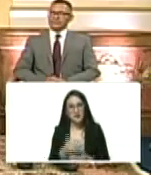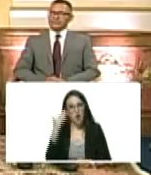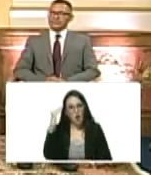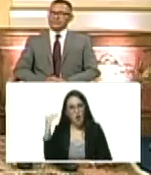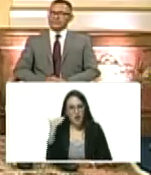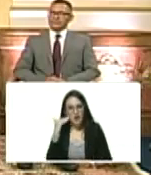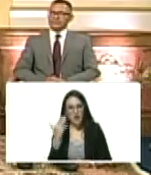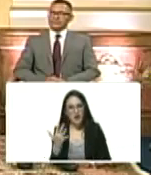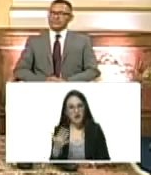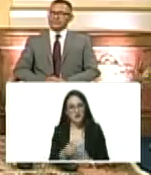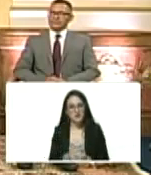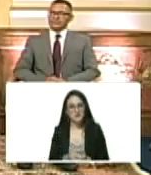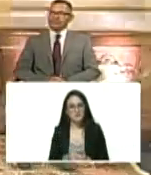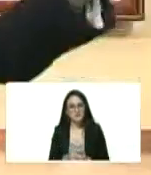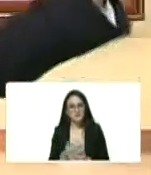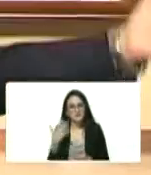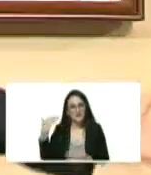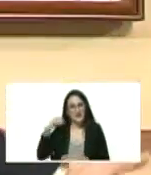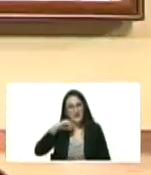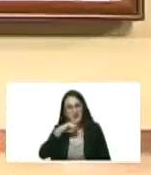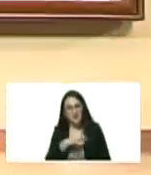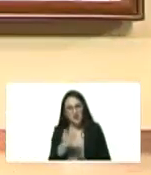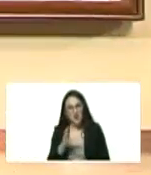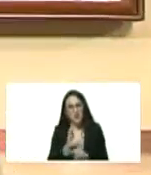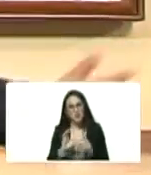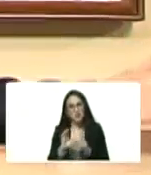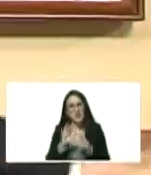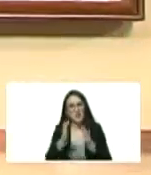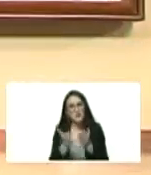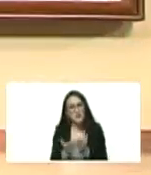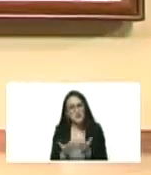persa, otomano, a la cultura de la humanidad,